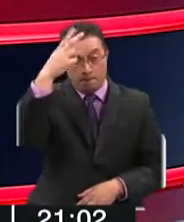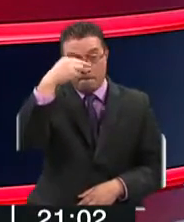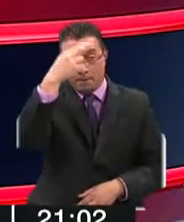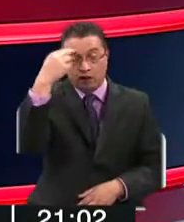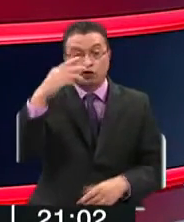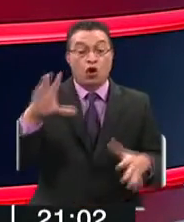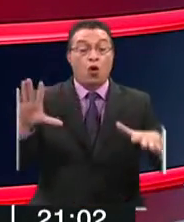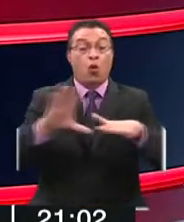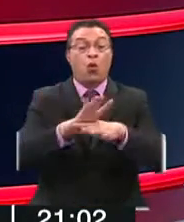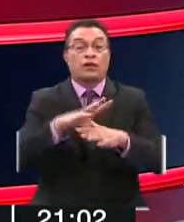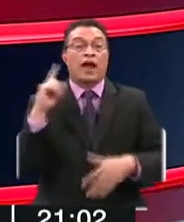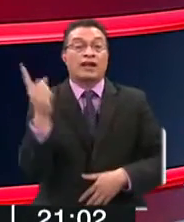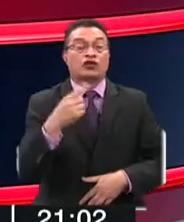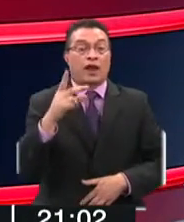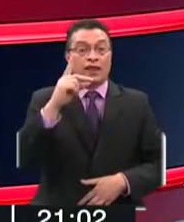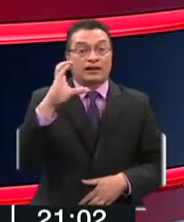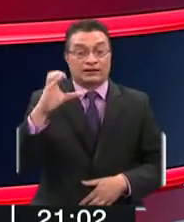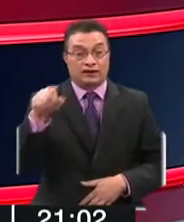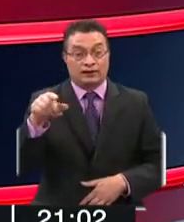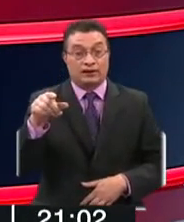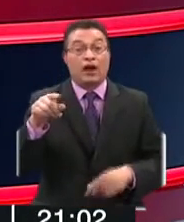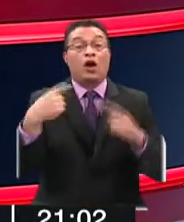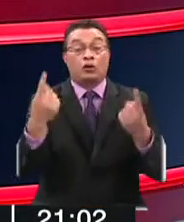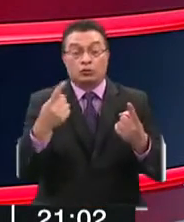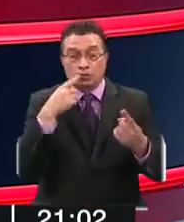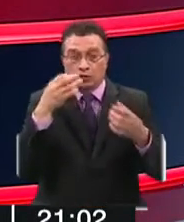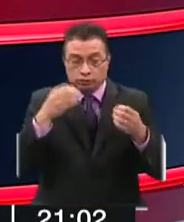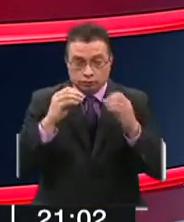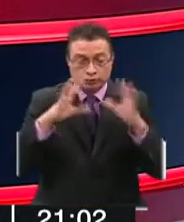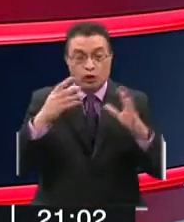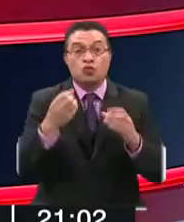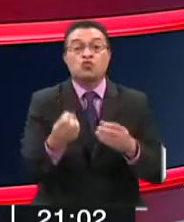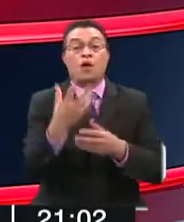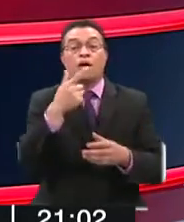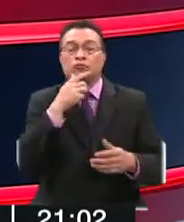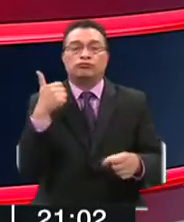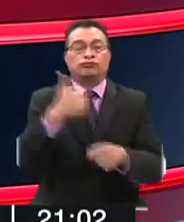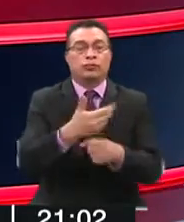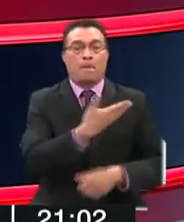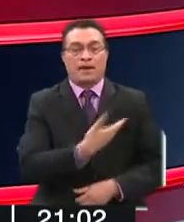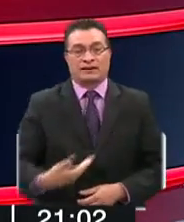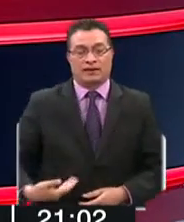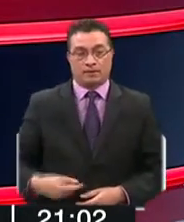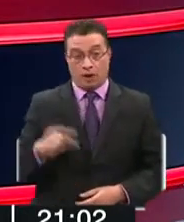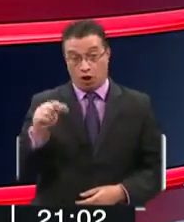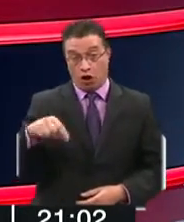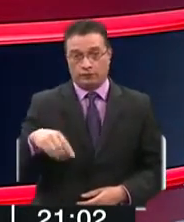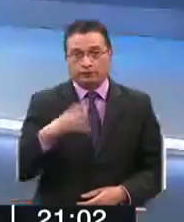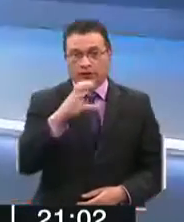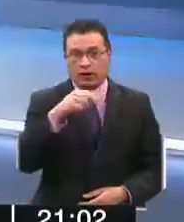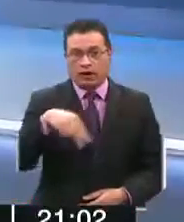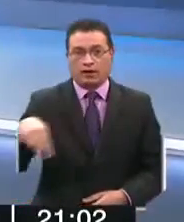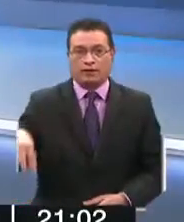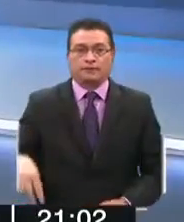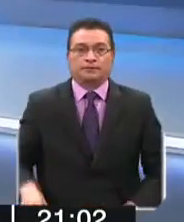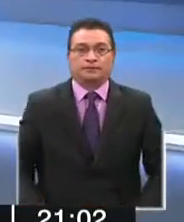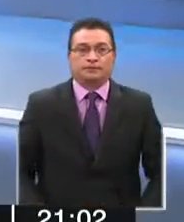DC, cuando Goich y la Falange definan una nueva apuesta presidencial. Hoy en CNN Prime.